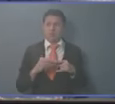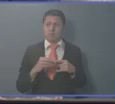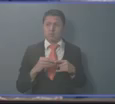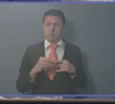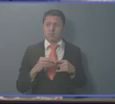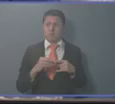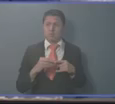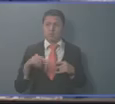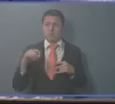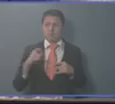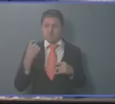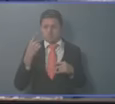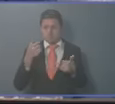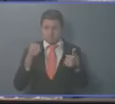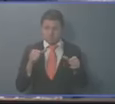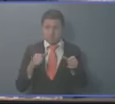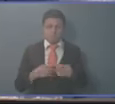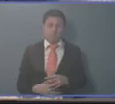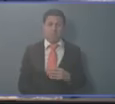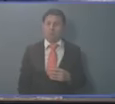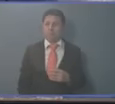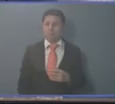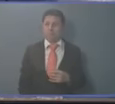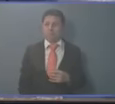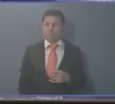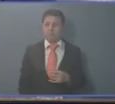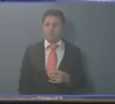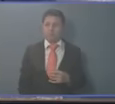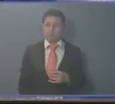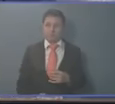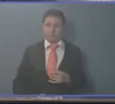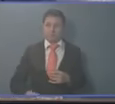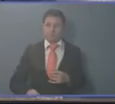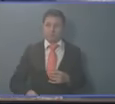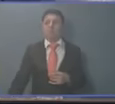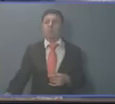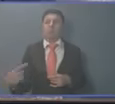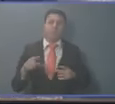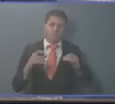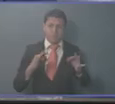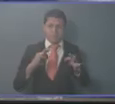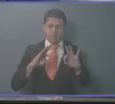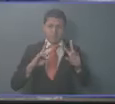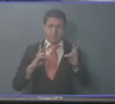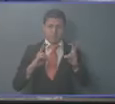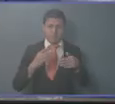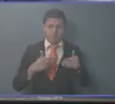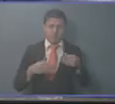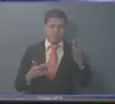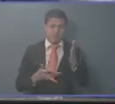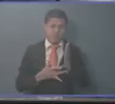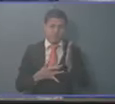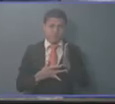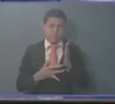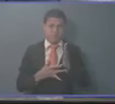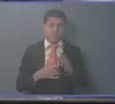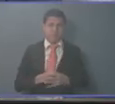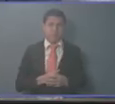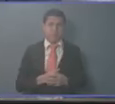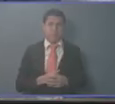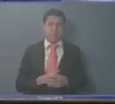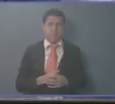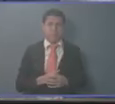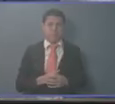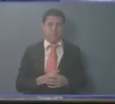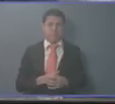lo que hoy estamos aprobando. Eso como que es de forma jurídica, pero el contenido